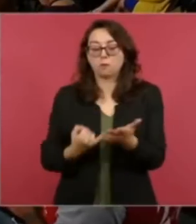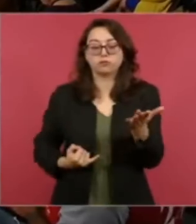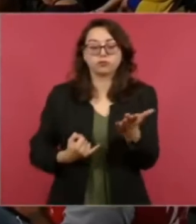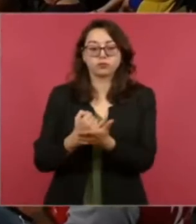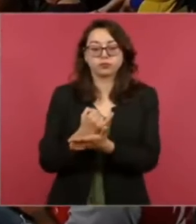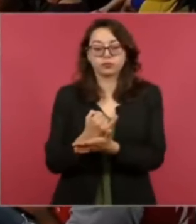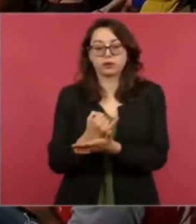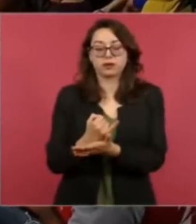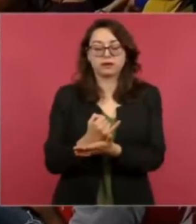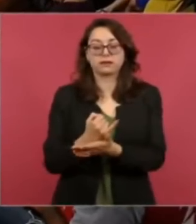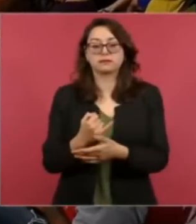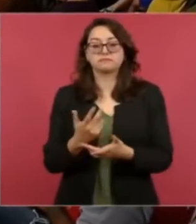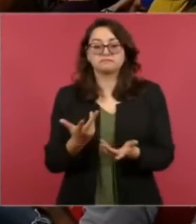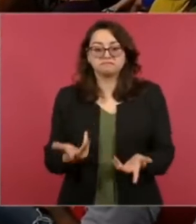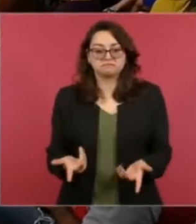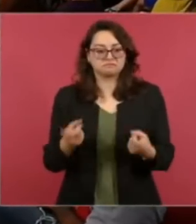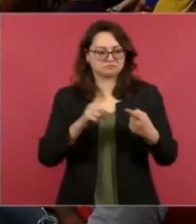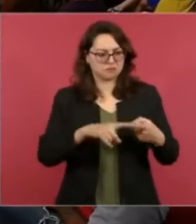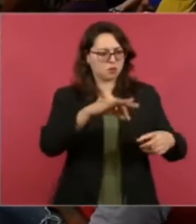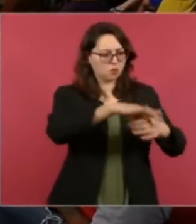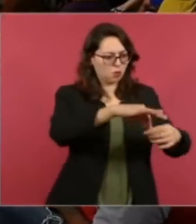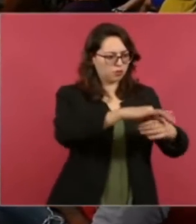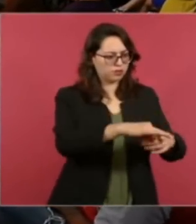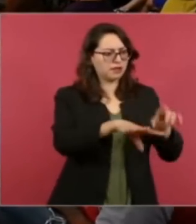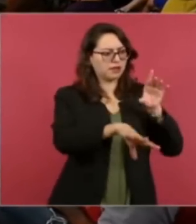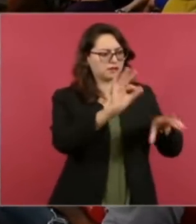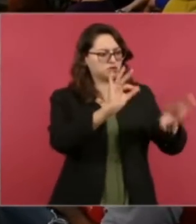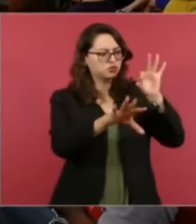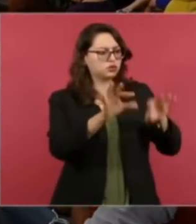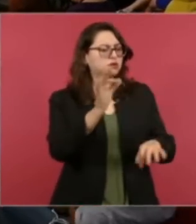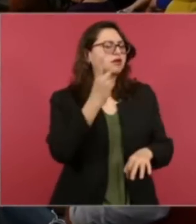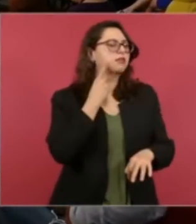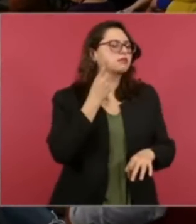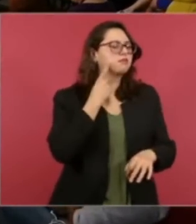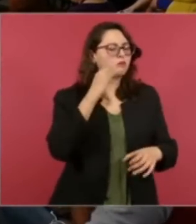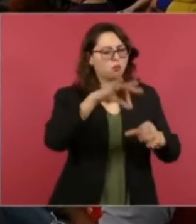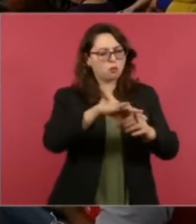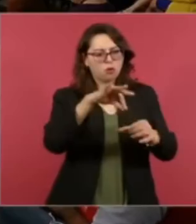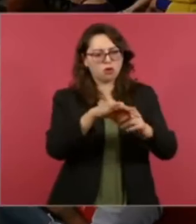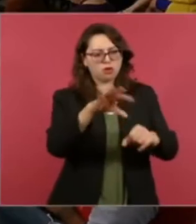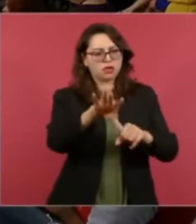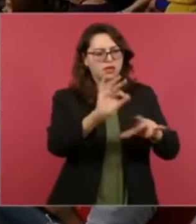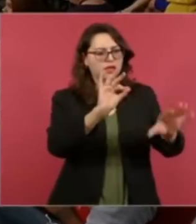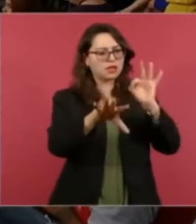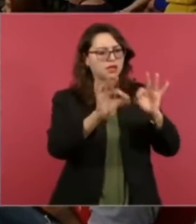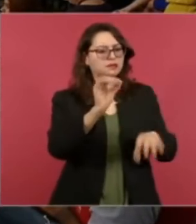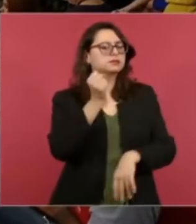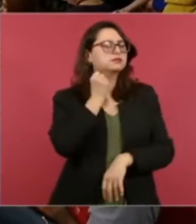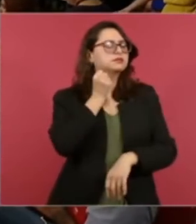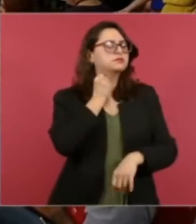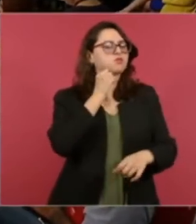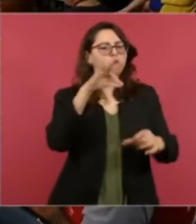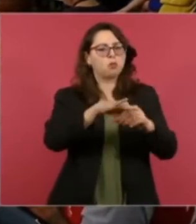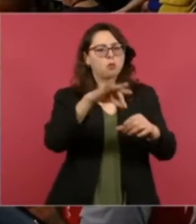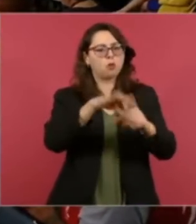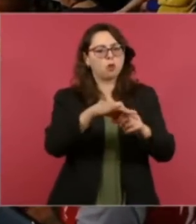Así como se elige a los diputados, se elige a los senadores, se elige a los presidentes municipales, se elige a